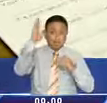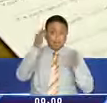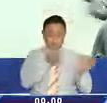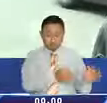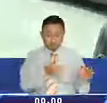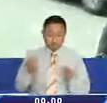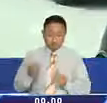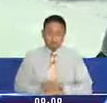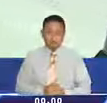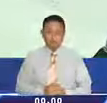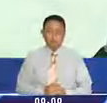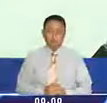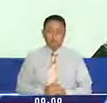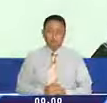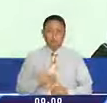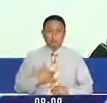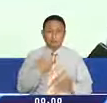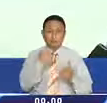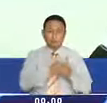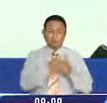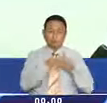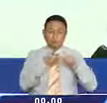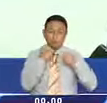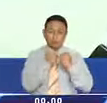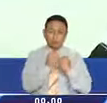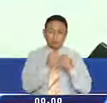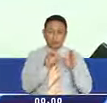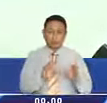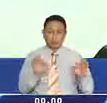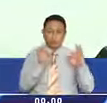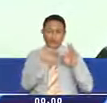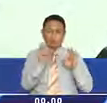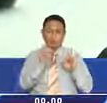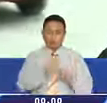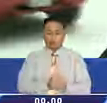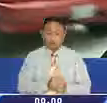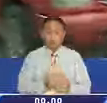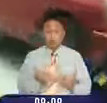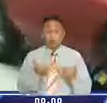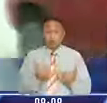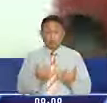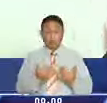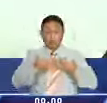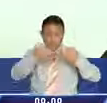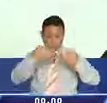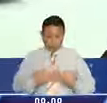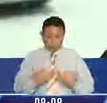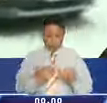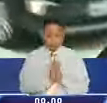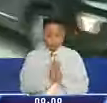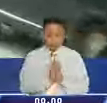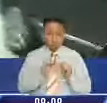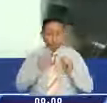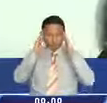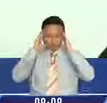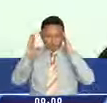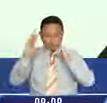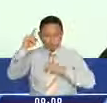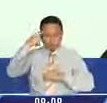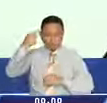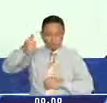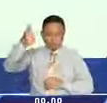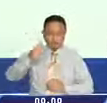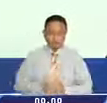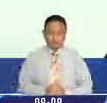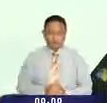pública. Las luchas sociales son indispensables y son necesarias, y cuando se reclama algo justo, debe ser atendido por el Estado y por el